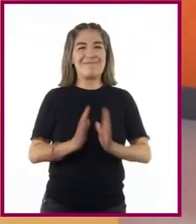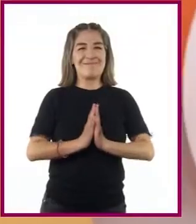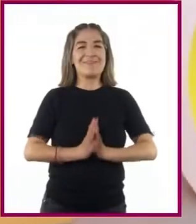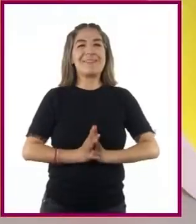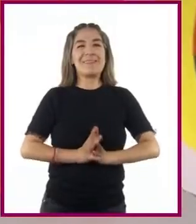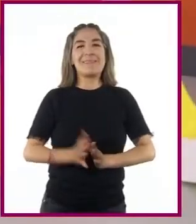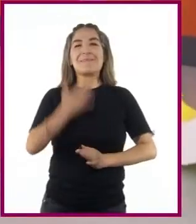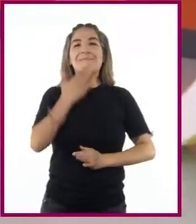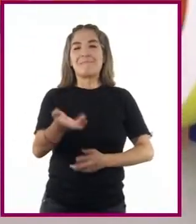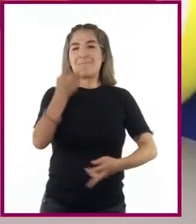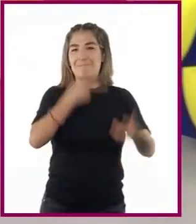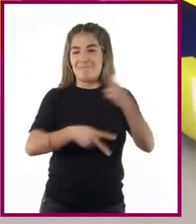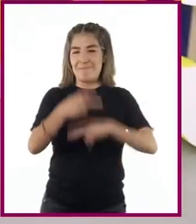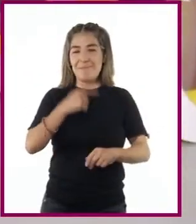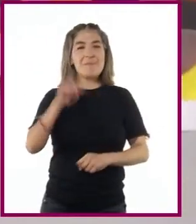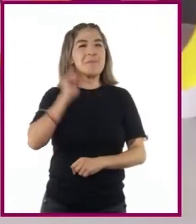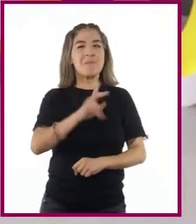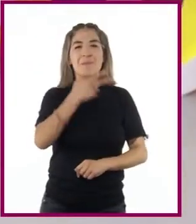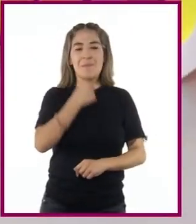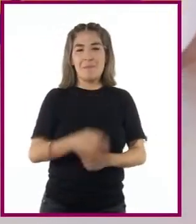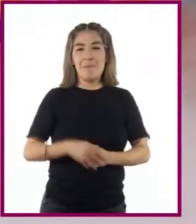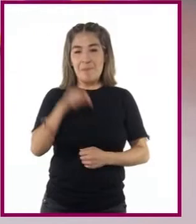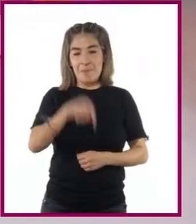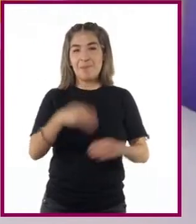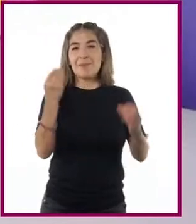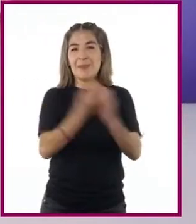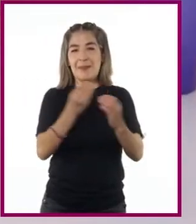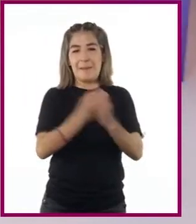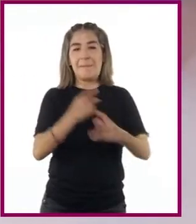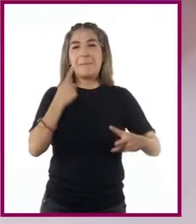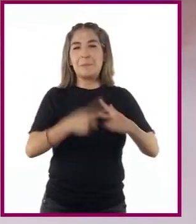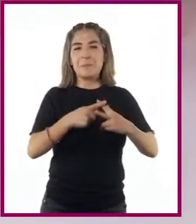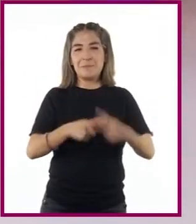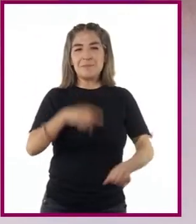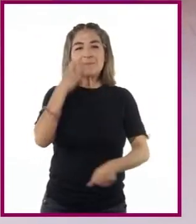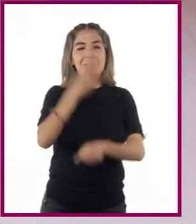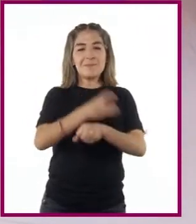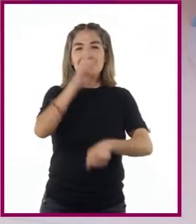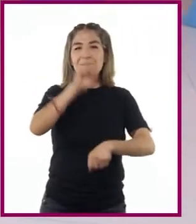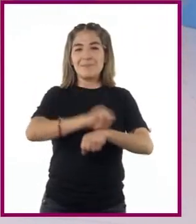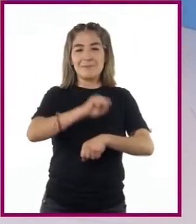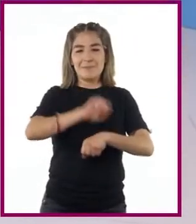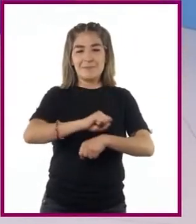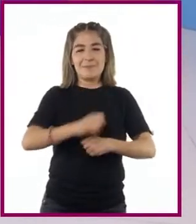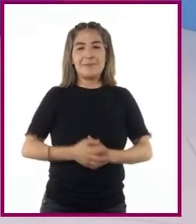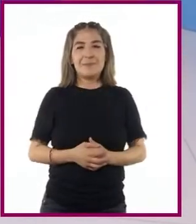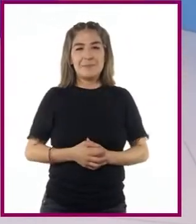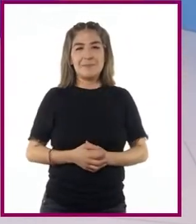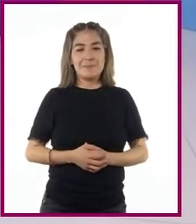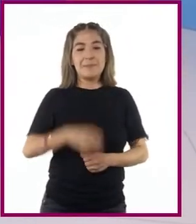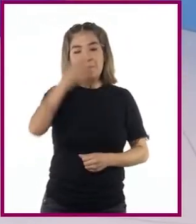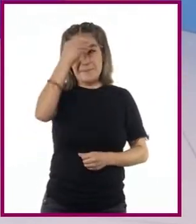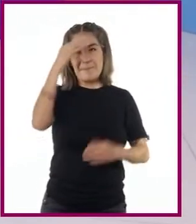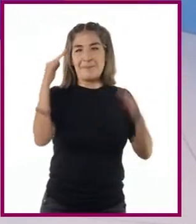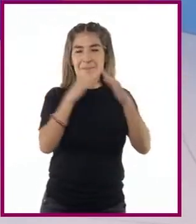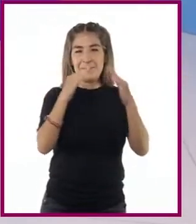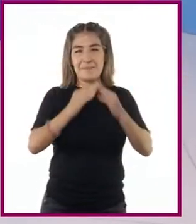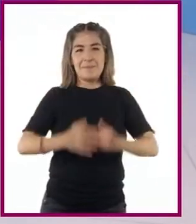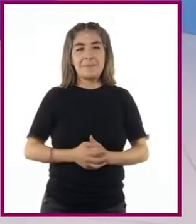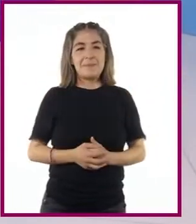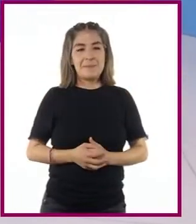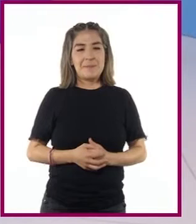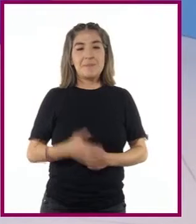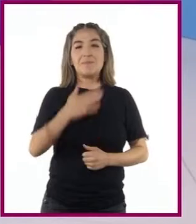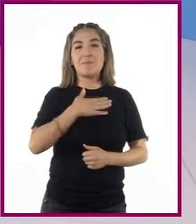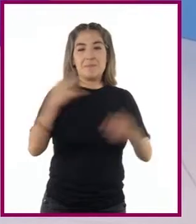Bienvenidas y bienvenidos. Nos encontramos en otra sesión de matemáticas de tercer grado de secundaria en Aprende en Casa.